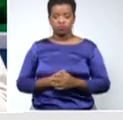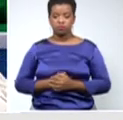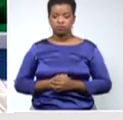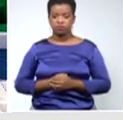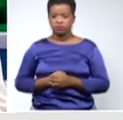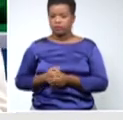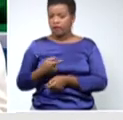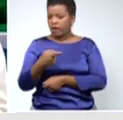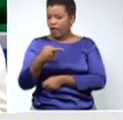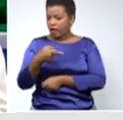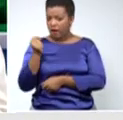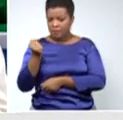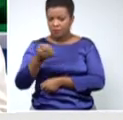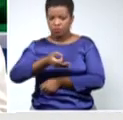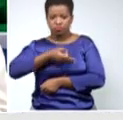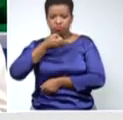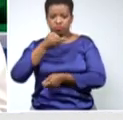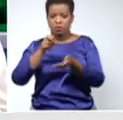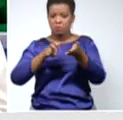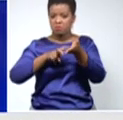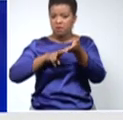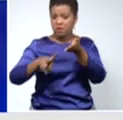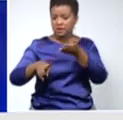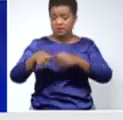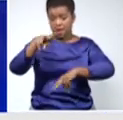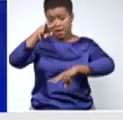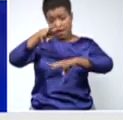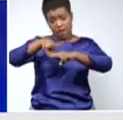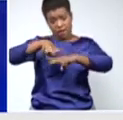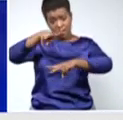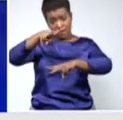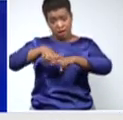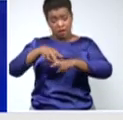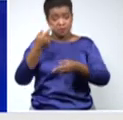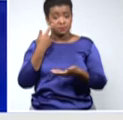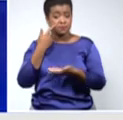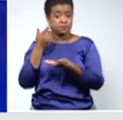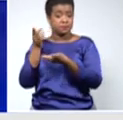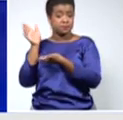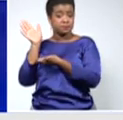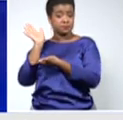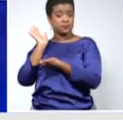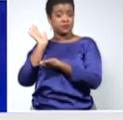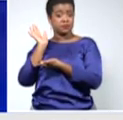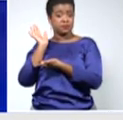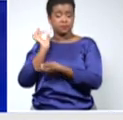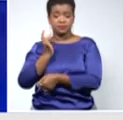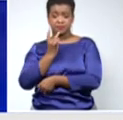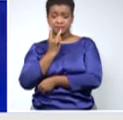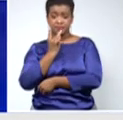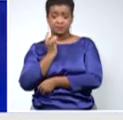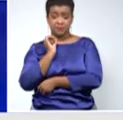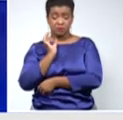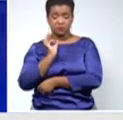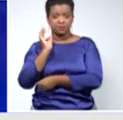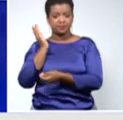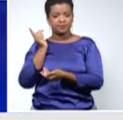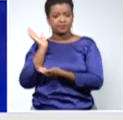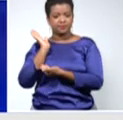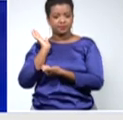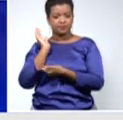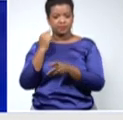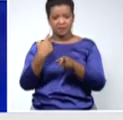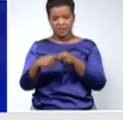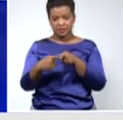Rápidamente por provincias, ahí tienen a La Habana, con la reducción del último día, con la tasa